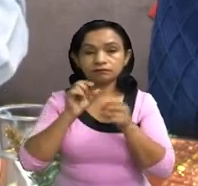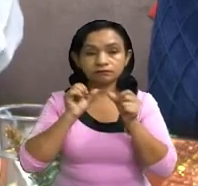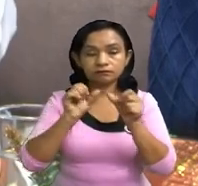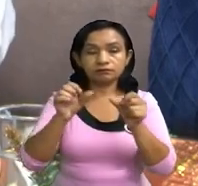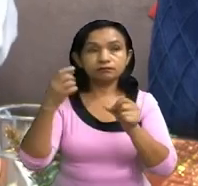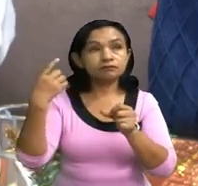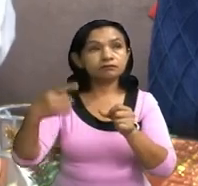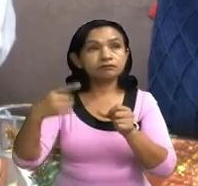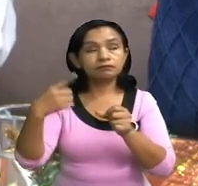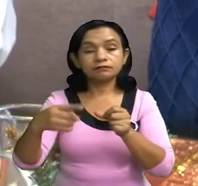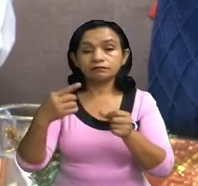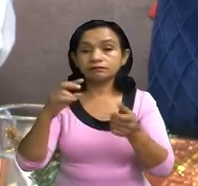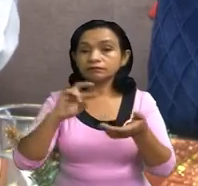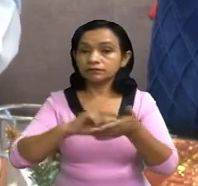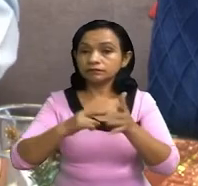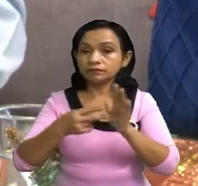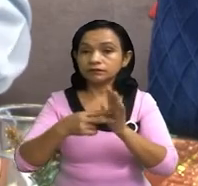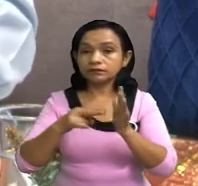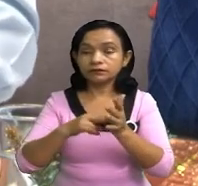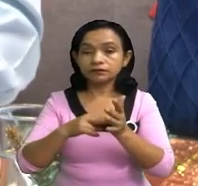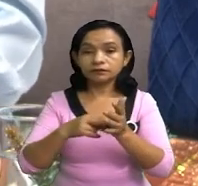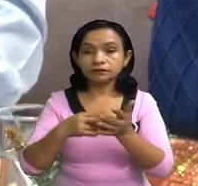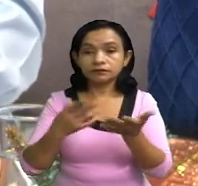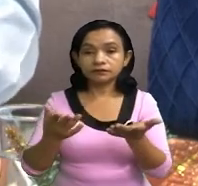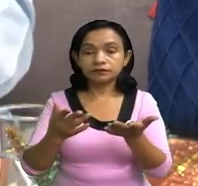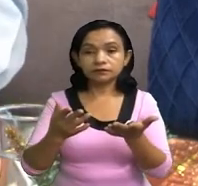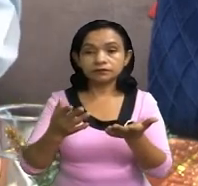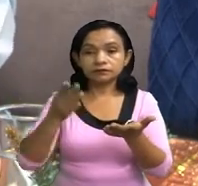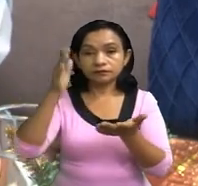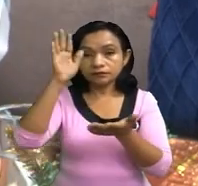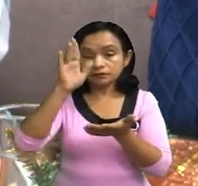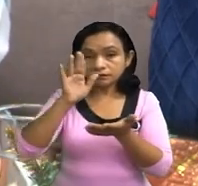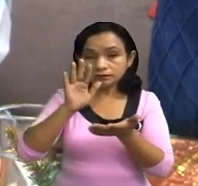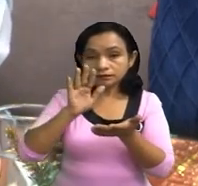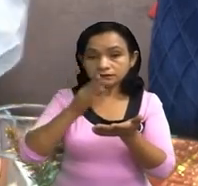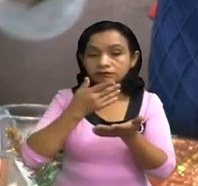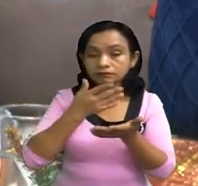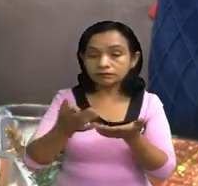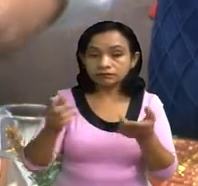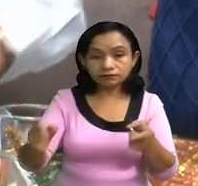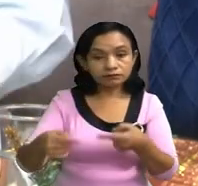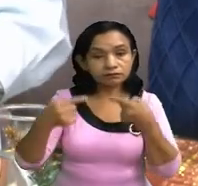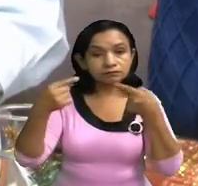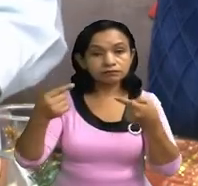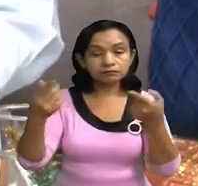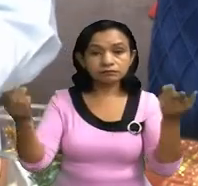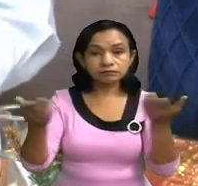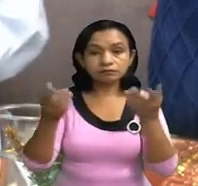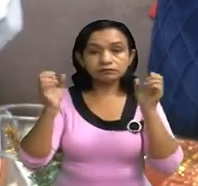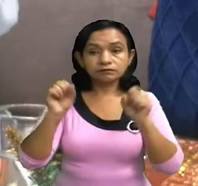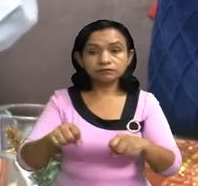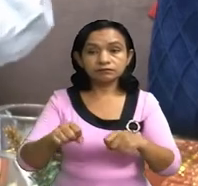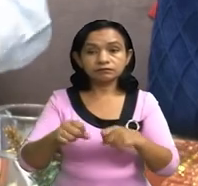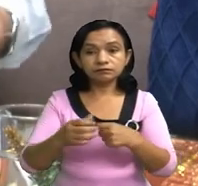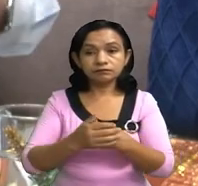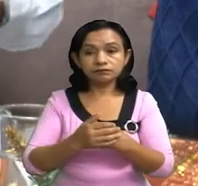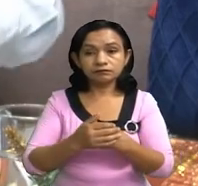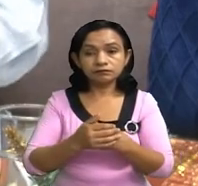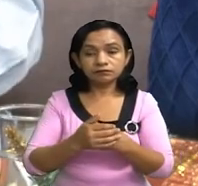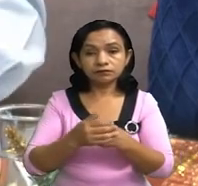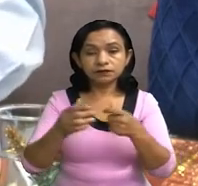derecho. Por lo tanto, quítense ese espíritu de revanchismo. ¿Cómo es posible que en el